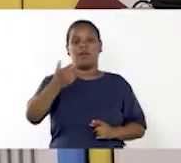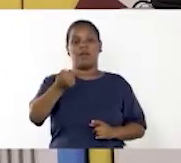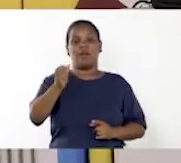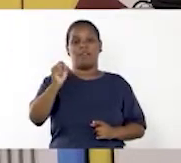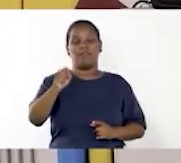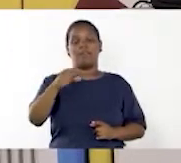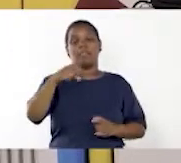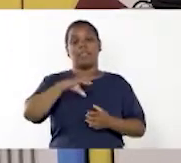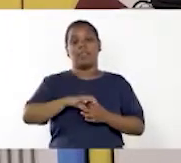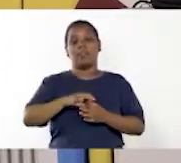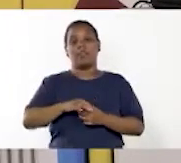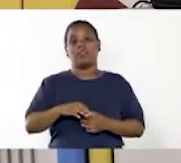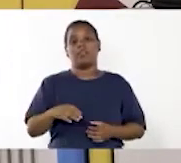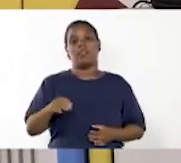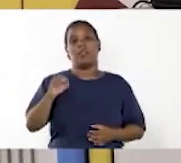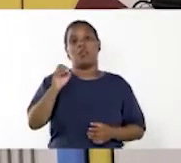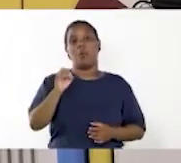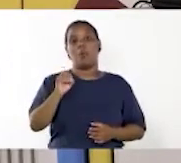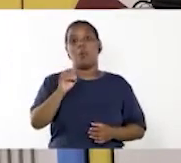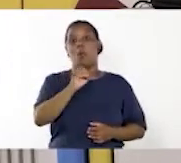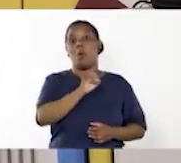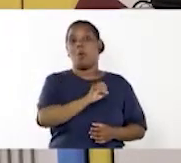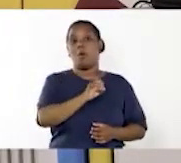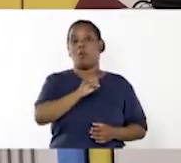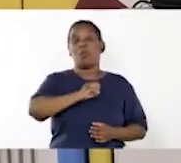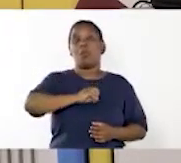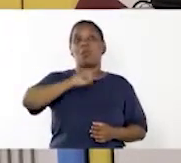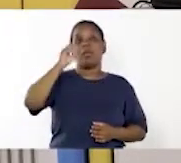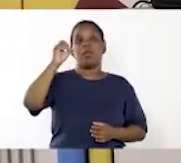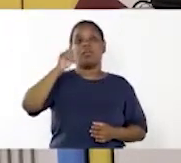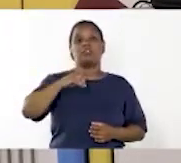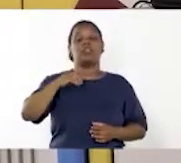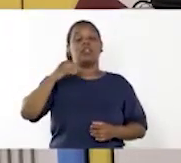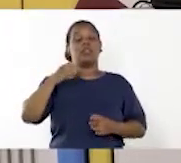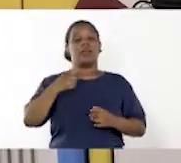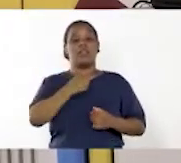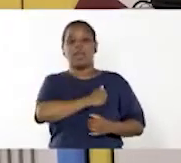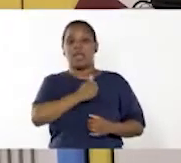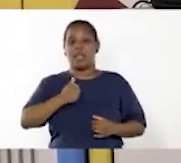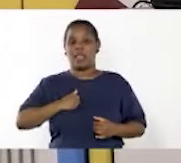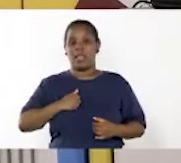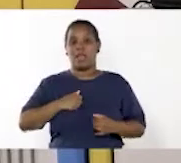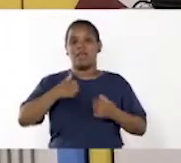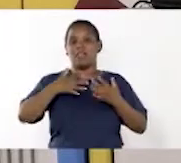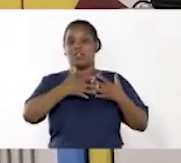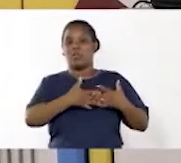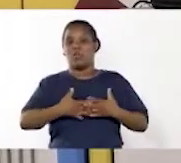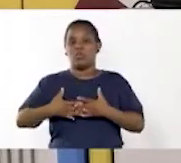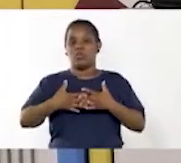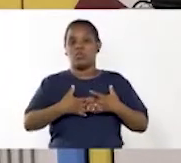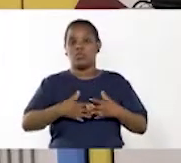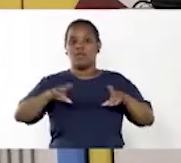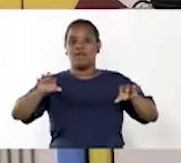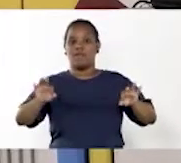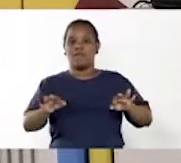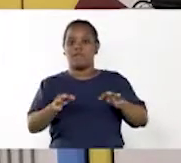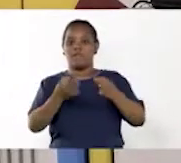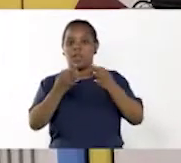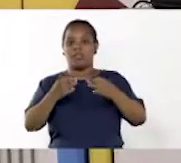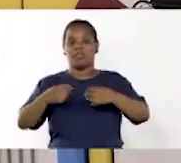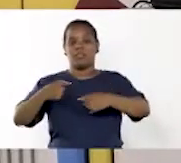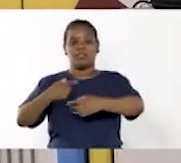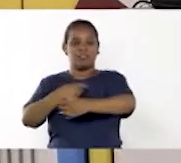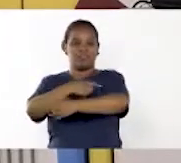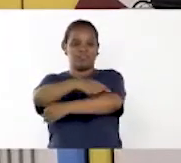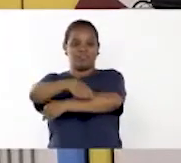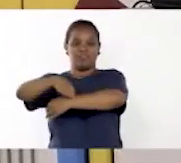geográfica hacia el oeste, vamos a decir el oeste de Canadá, el oeste de Estados Unidos, el oeste de Francia, las costas, en determinados